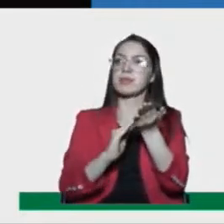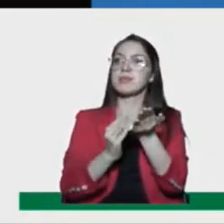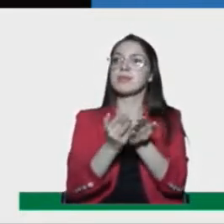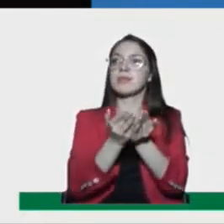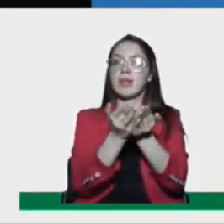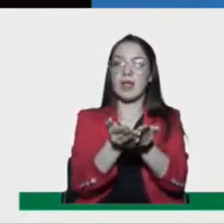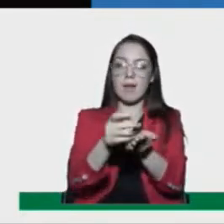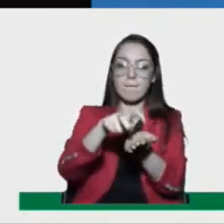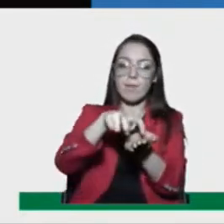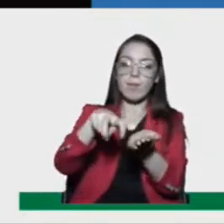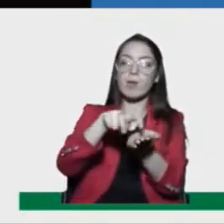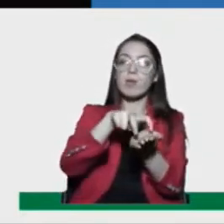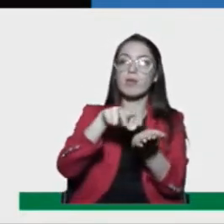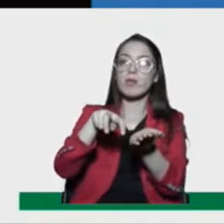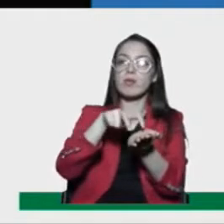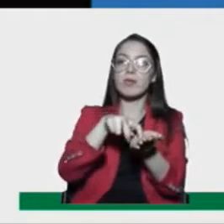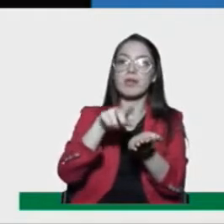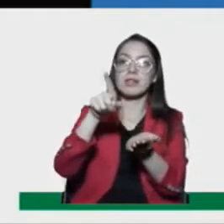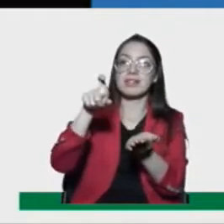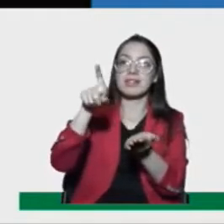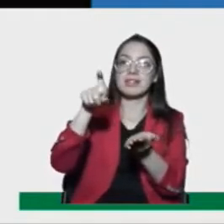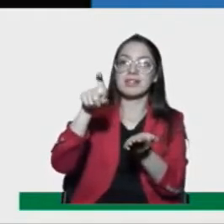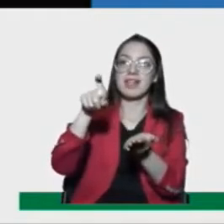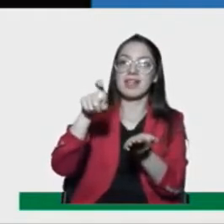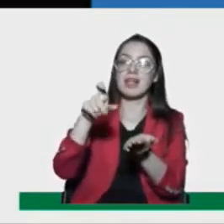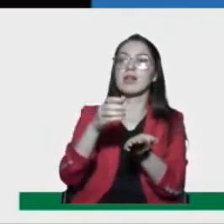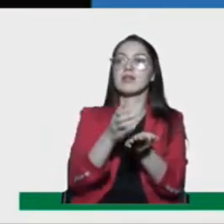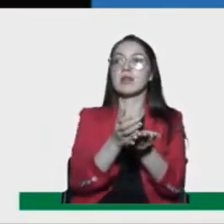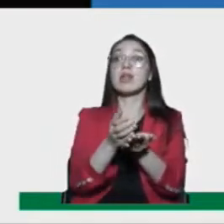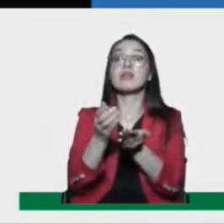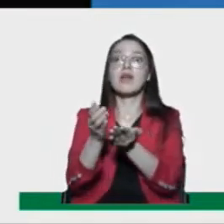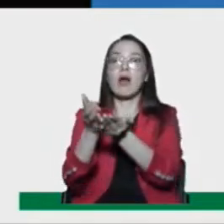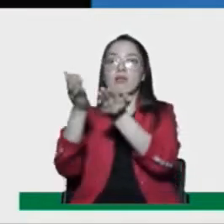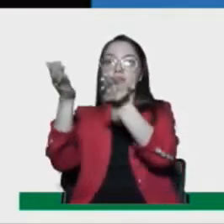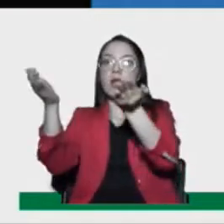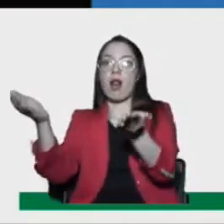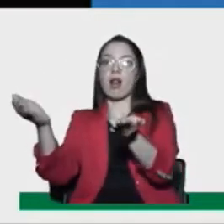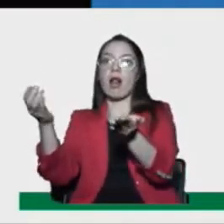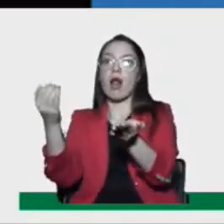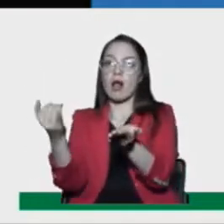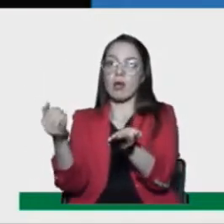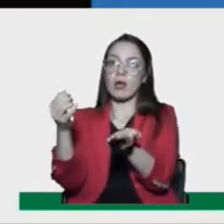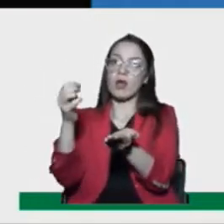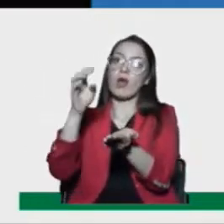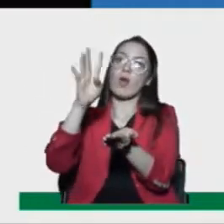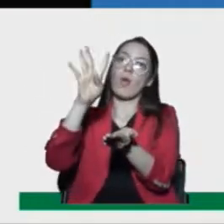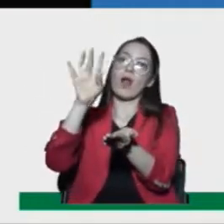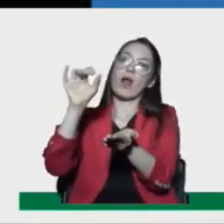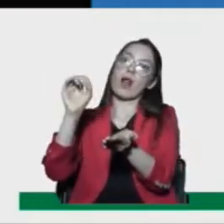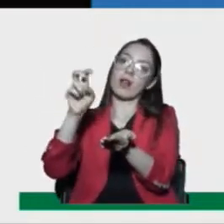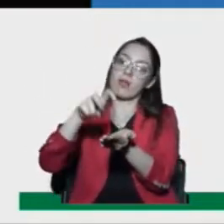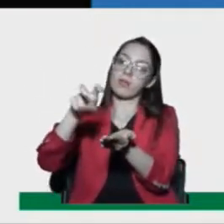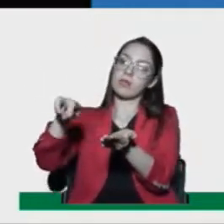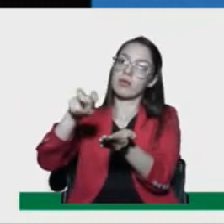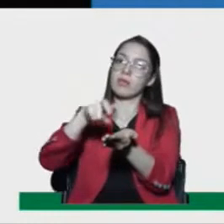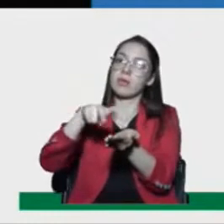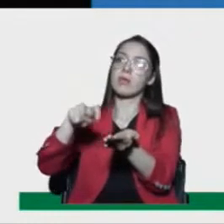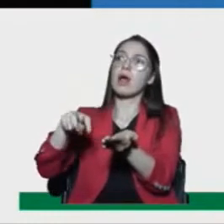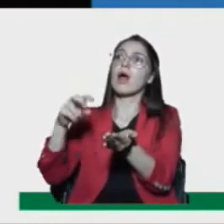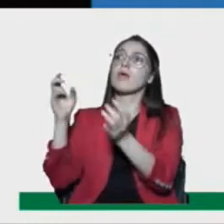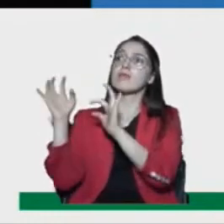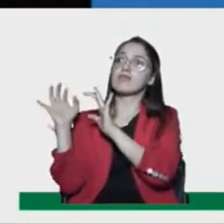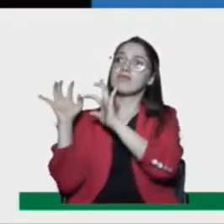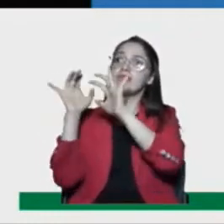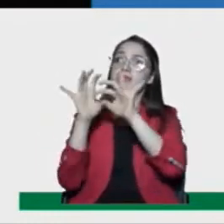seguir personas hoy día contamos con una invitación para 40 pasajeros llegaba muy poca gente hoy día llegan más de